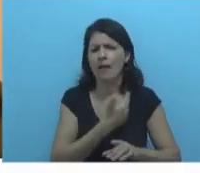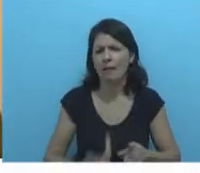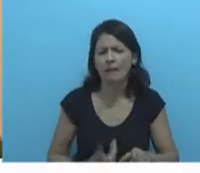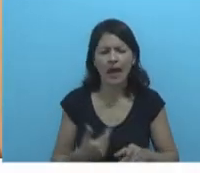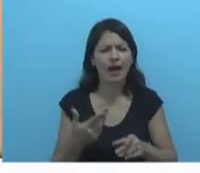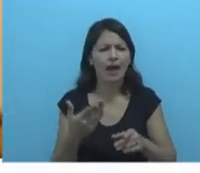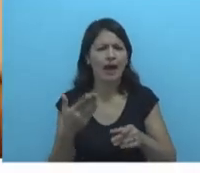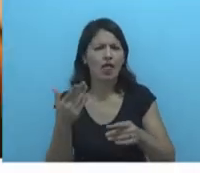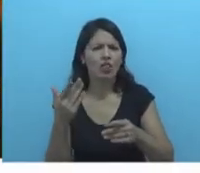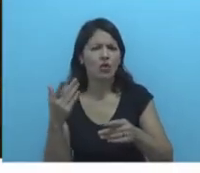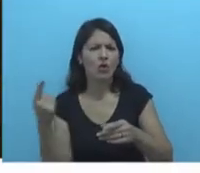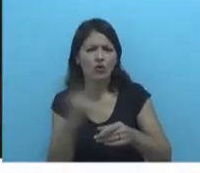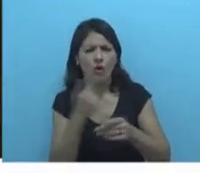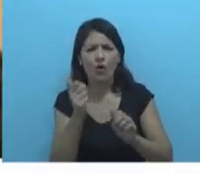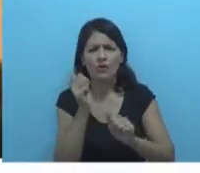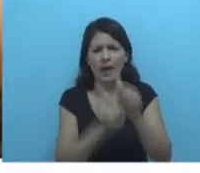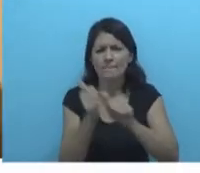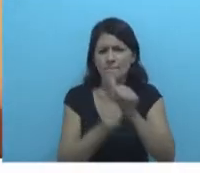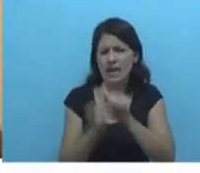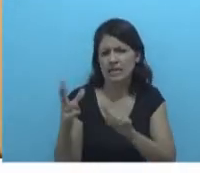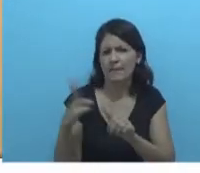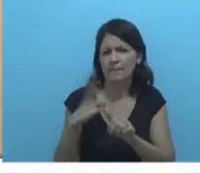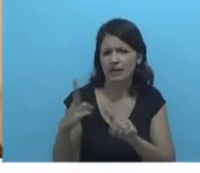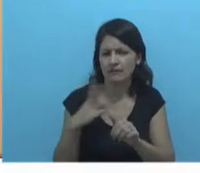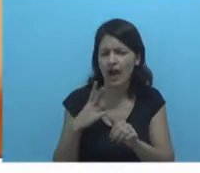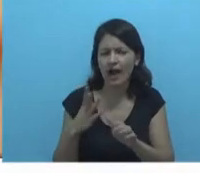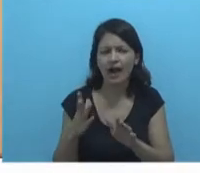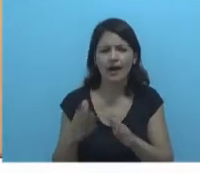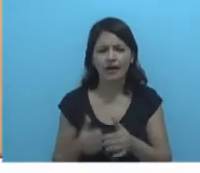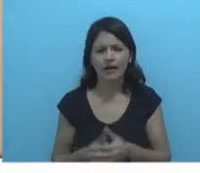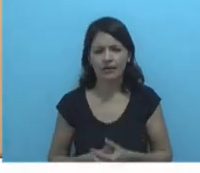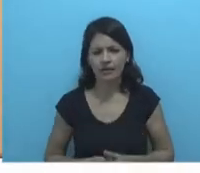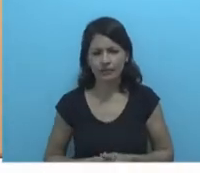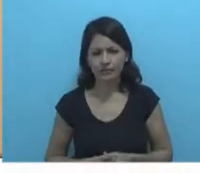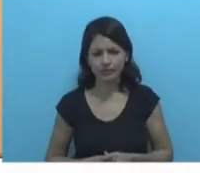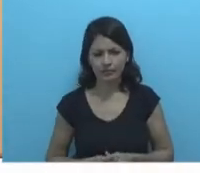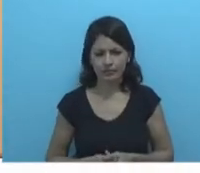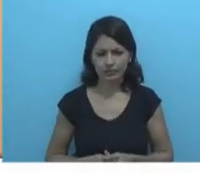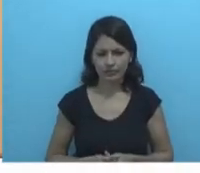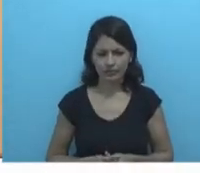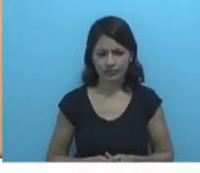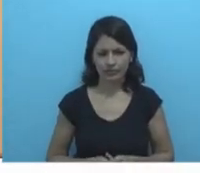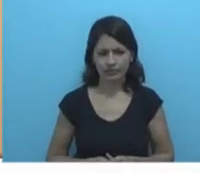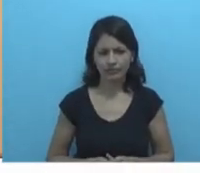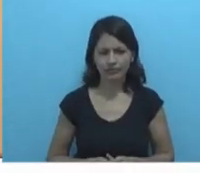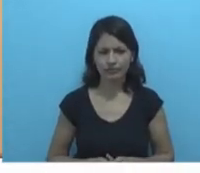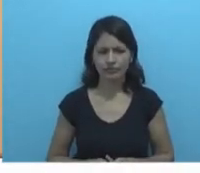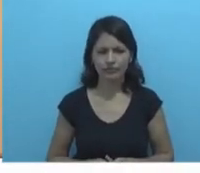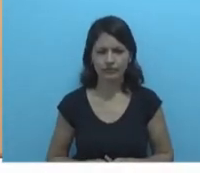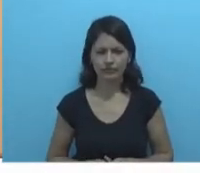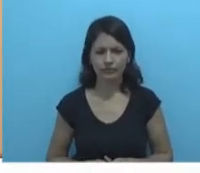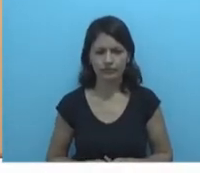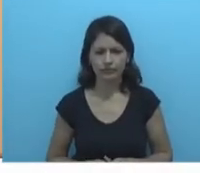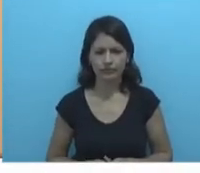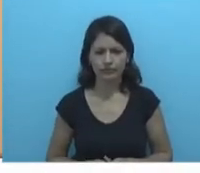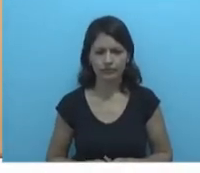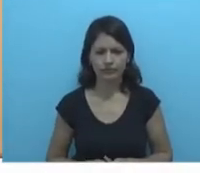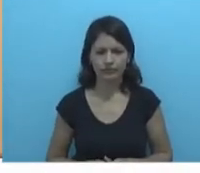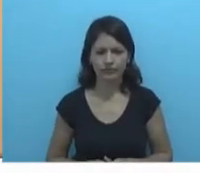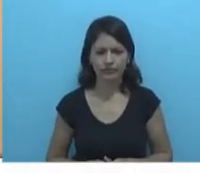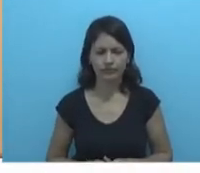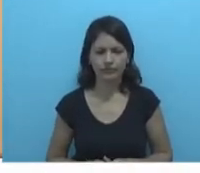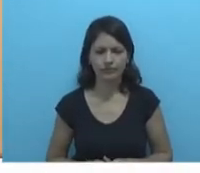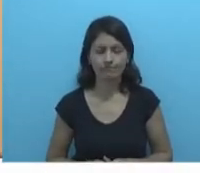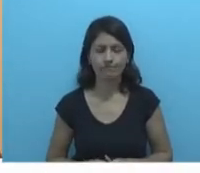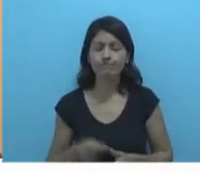las empresas privadas, que iban a manejar las empresas privadas, cuando en realidad los grupos de poder boicoteaban